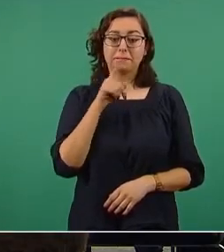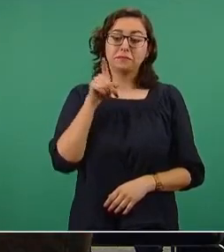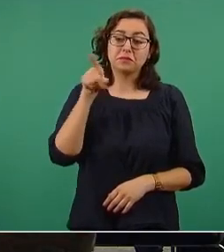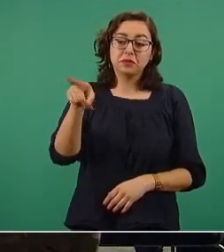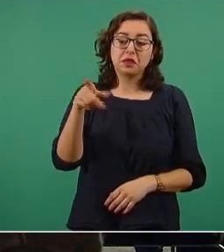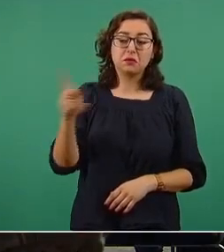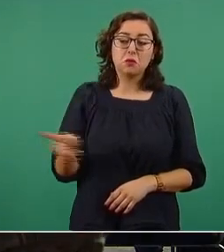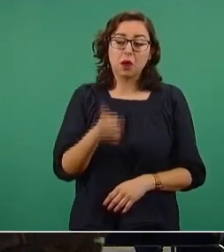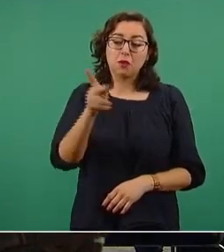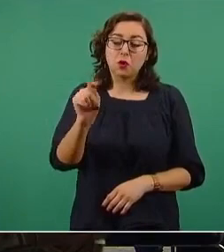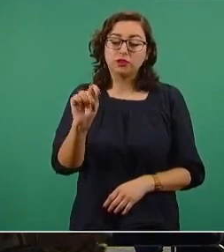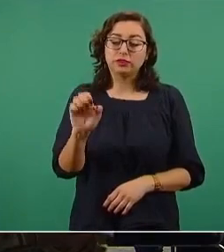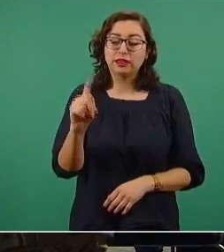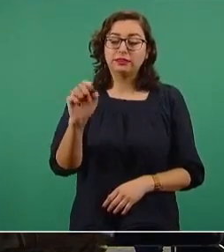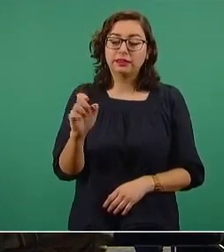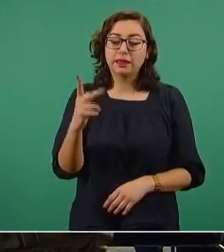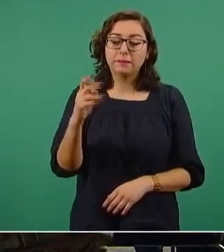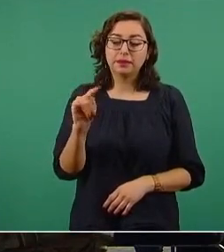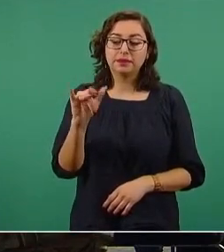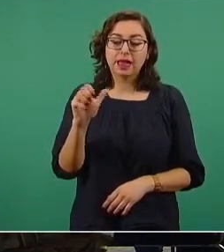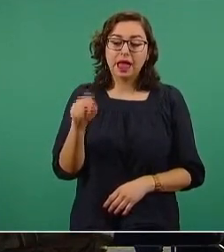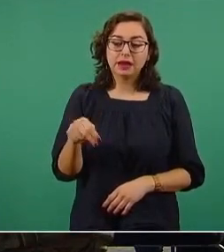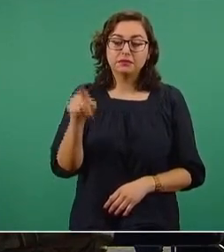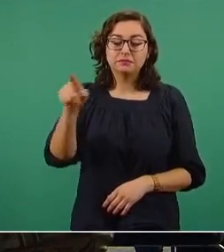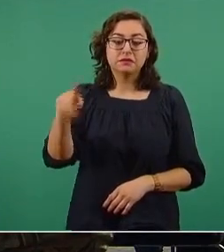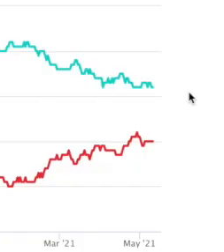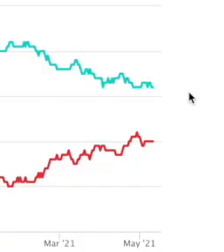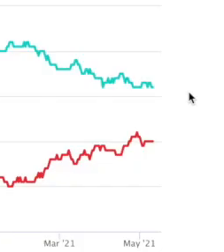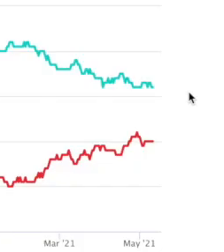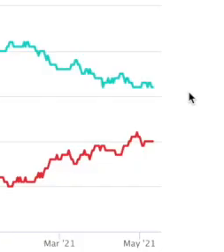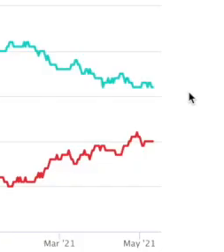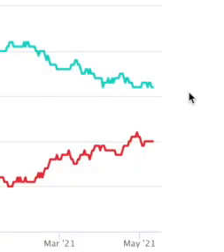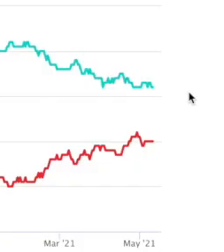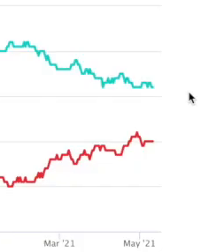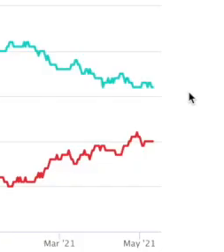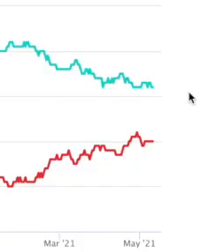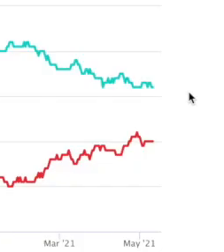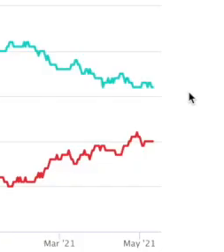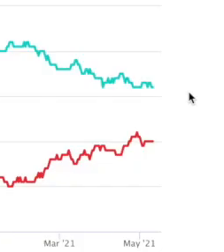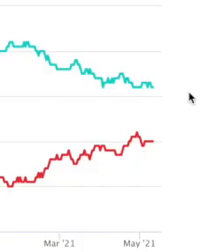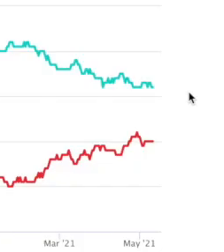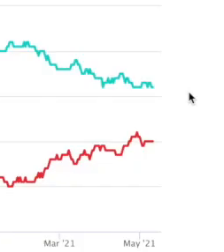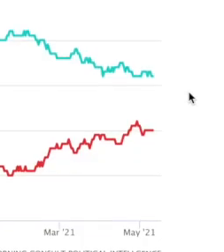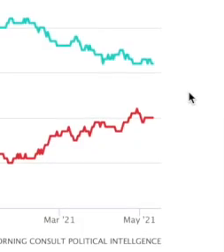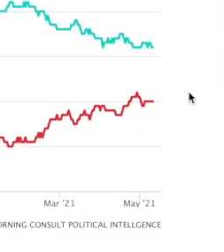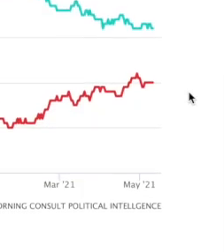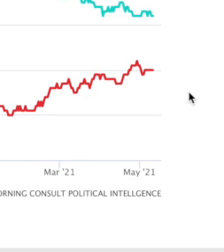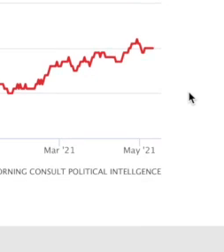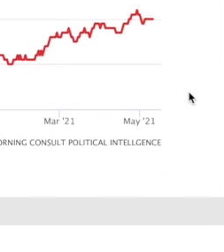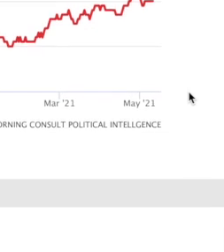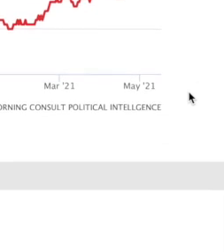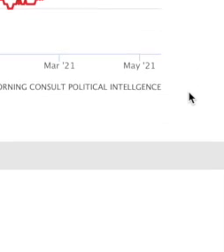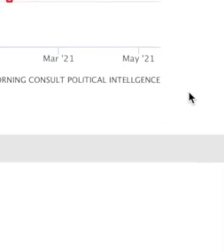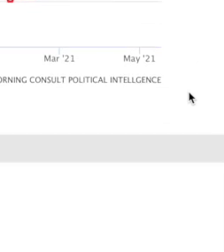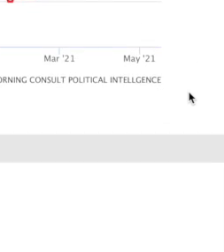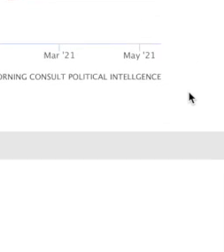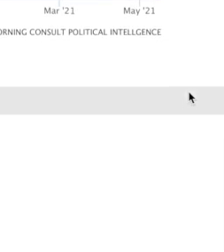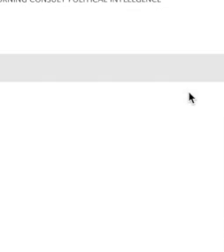Macuspana, Tabasco, ya está en primer lugar. Australia, 52 de